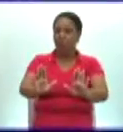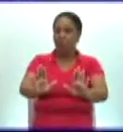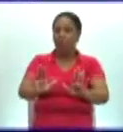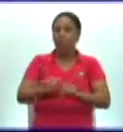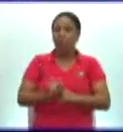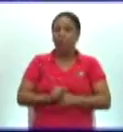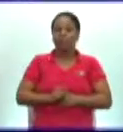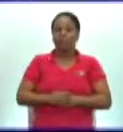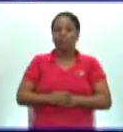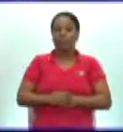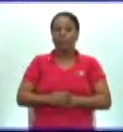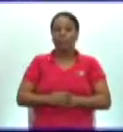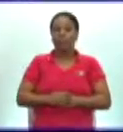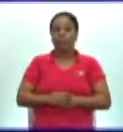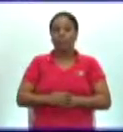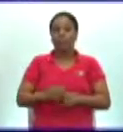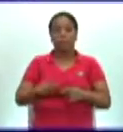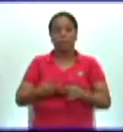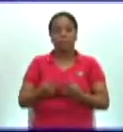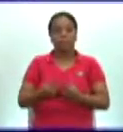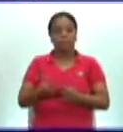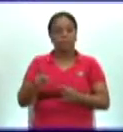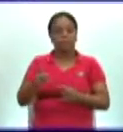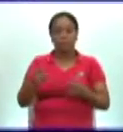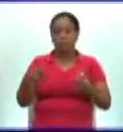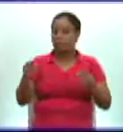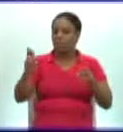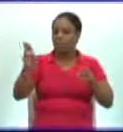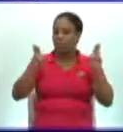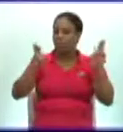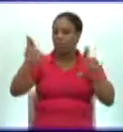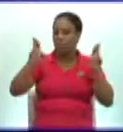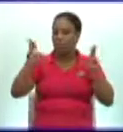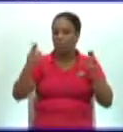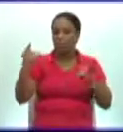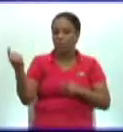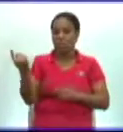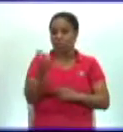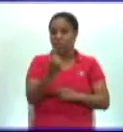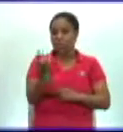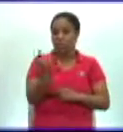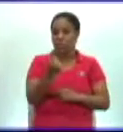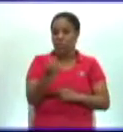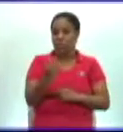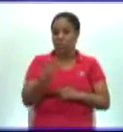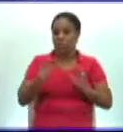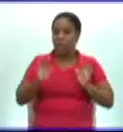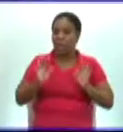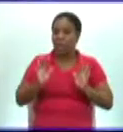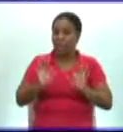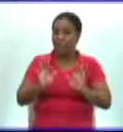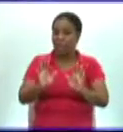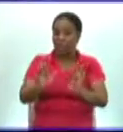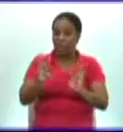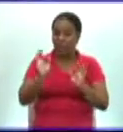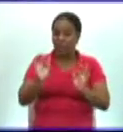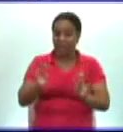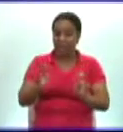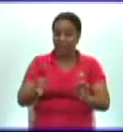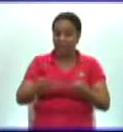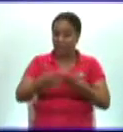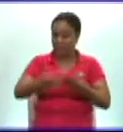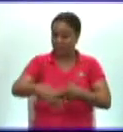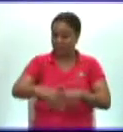mueble, pero no se pusieron de acuerdo y ambos, aunque empujan en la misma